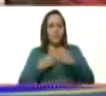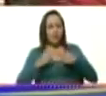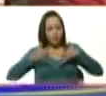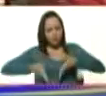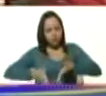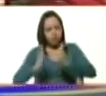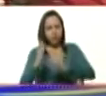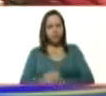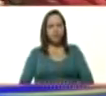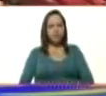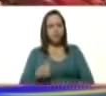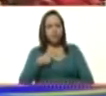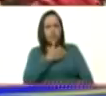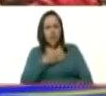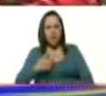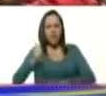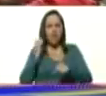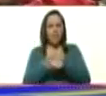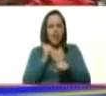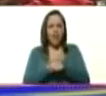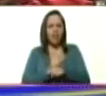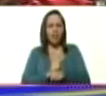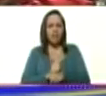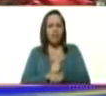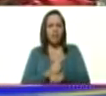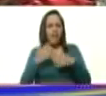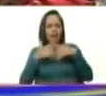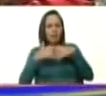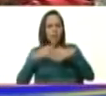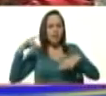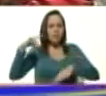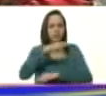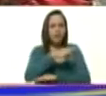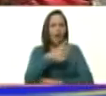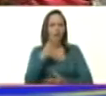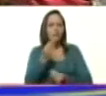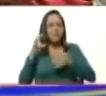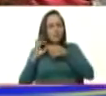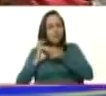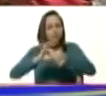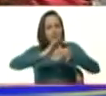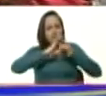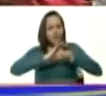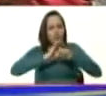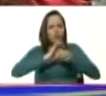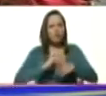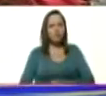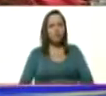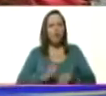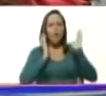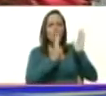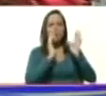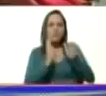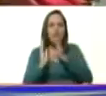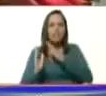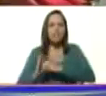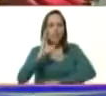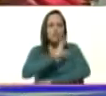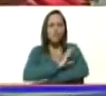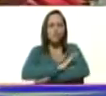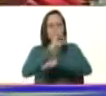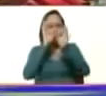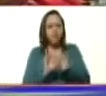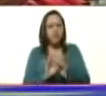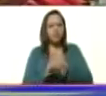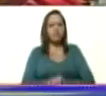les pido a los trabajadores de Conviasa mucha disciplina, mucha unión, mucha organización,